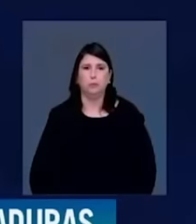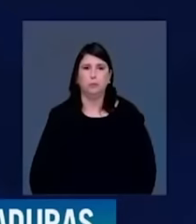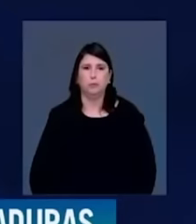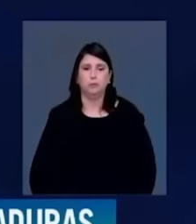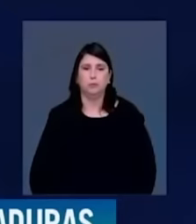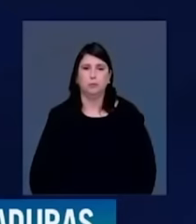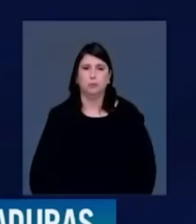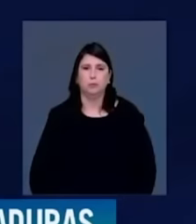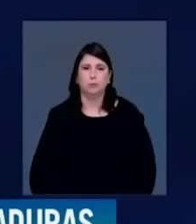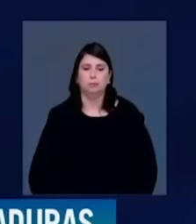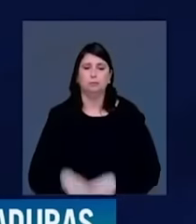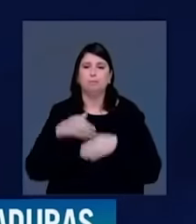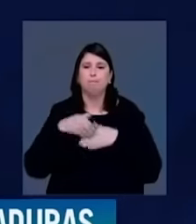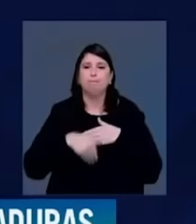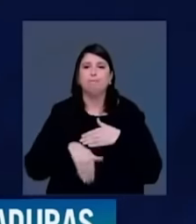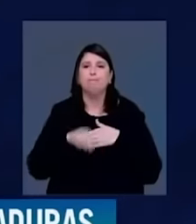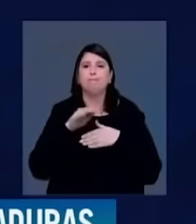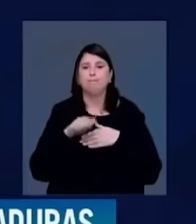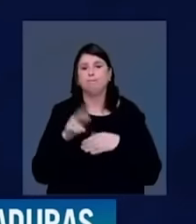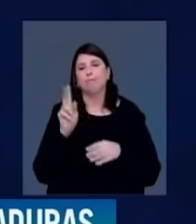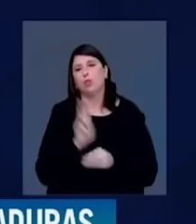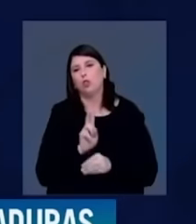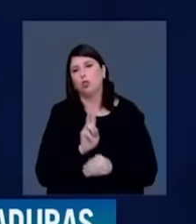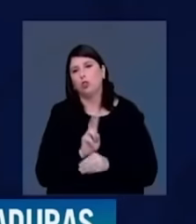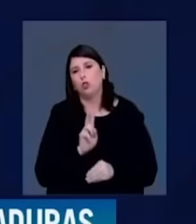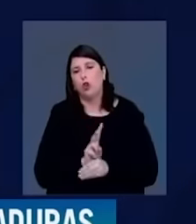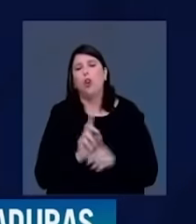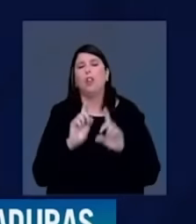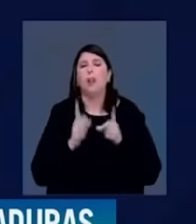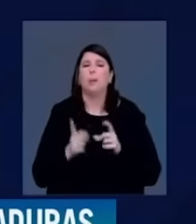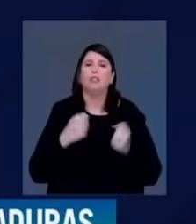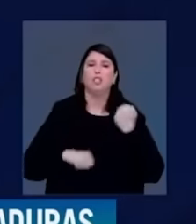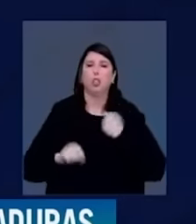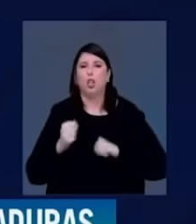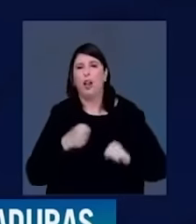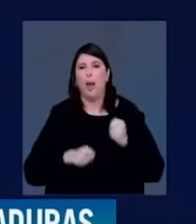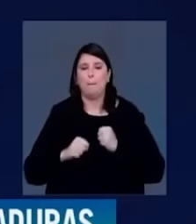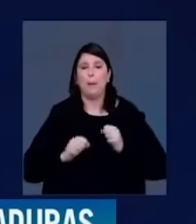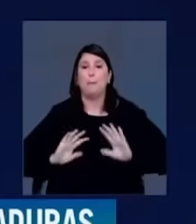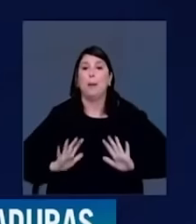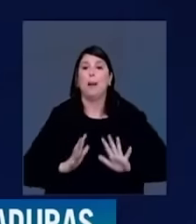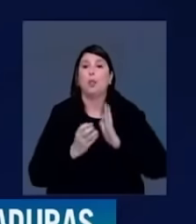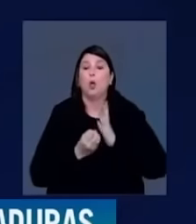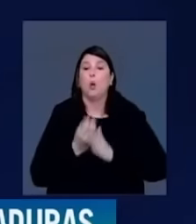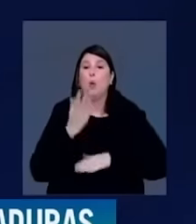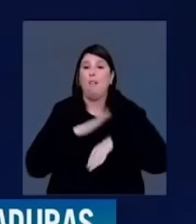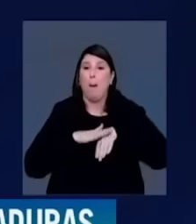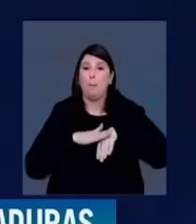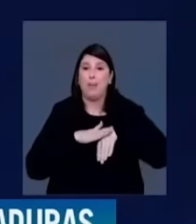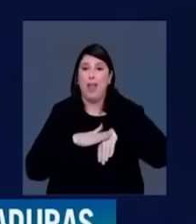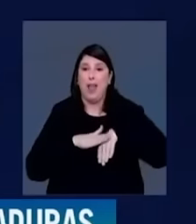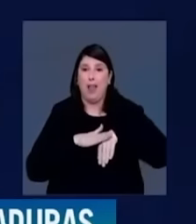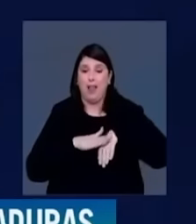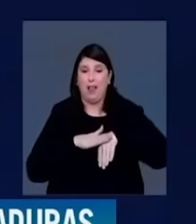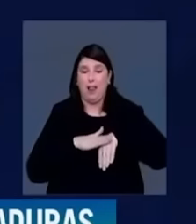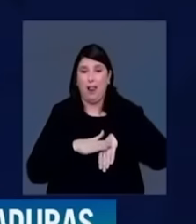Ah, es muy Por fuerte, delante amigo. quedan muchos controles, fisioterapia y preparación de la nueva piel. Los médicos que lo trataron no dudan en decir que